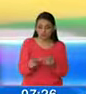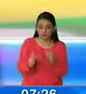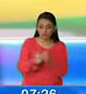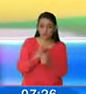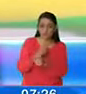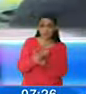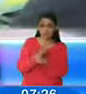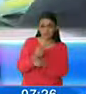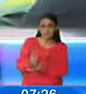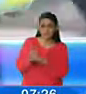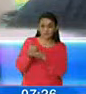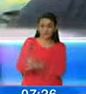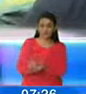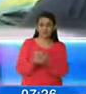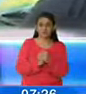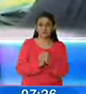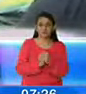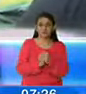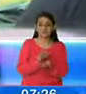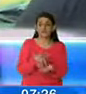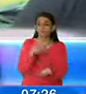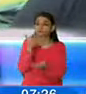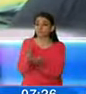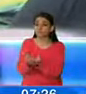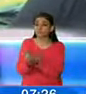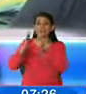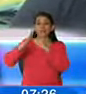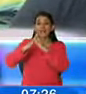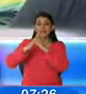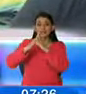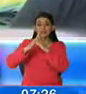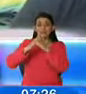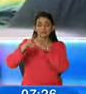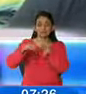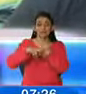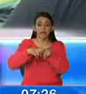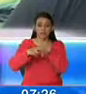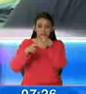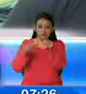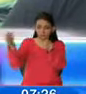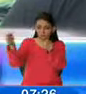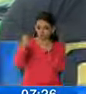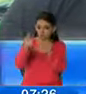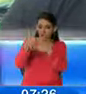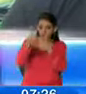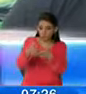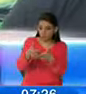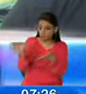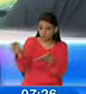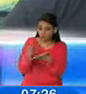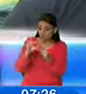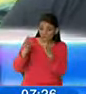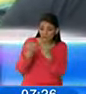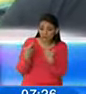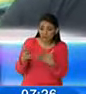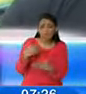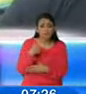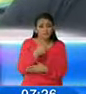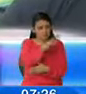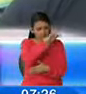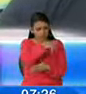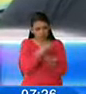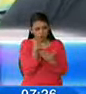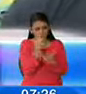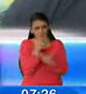con discapacidad. Se le va a buscar al domicilio. Se le ayuda conjuntamente, si no tiene con algún familiar, entonces se le ayuda para que vaya en el